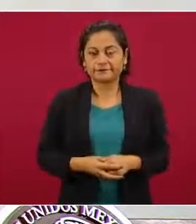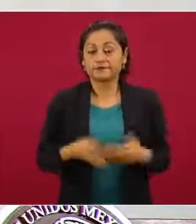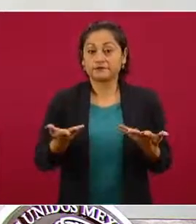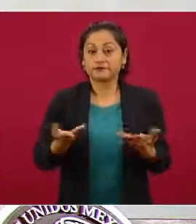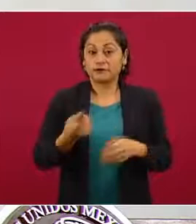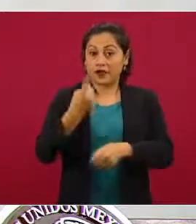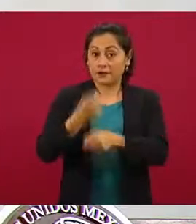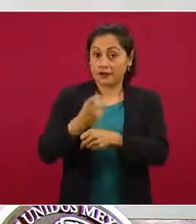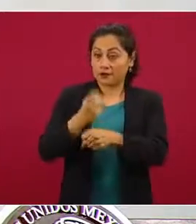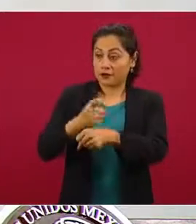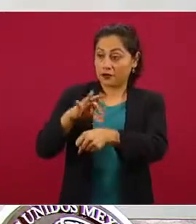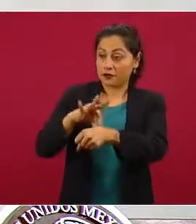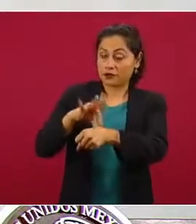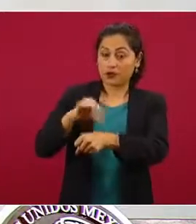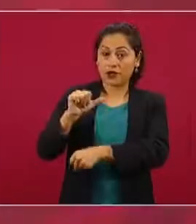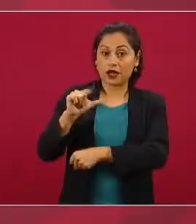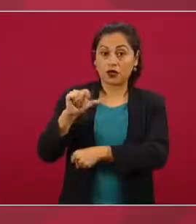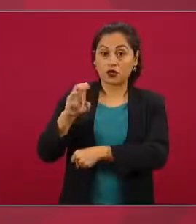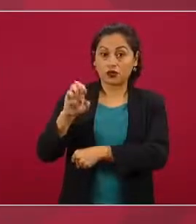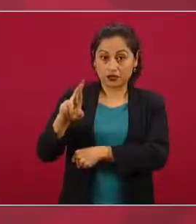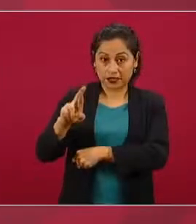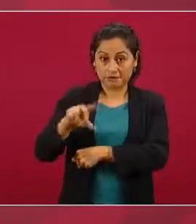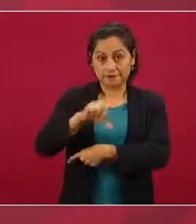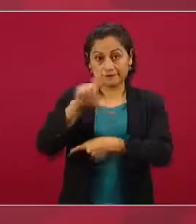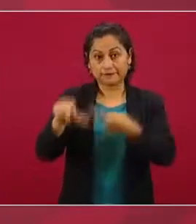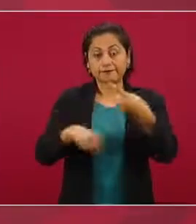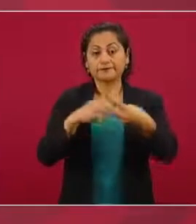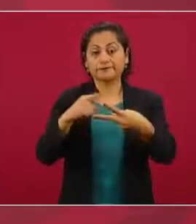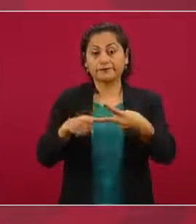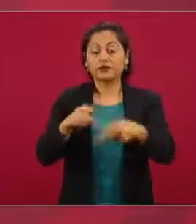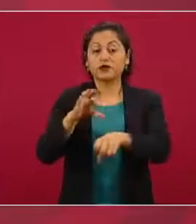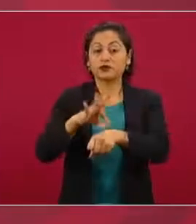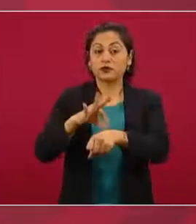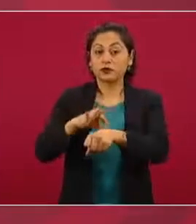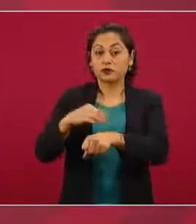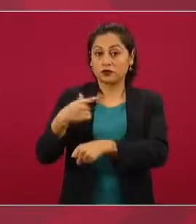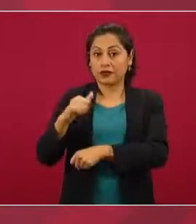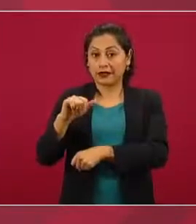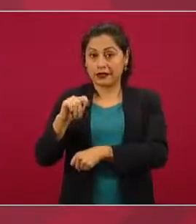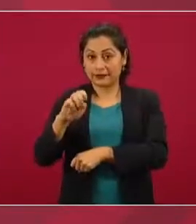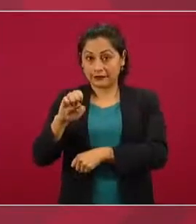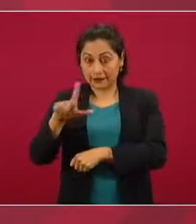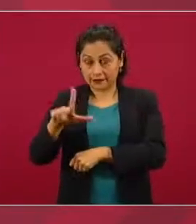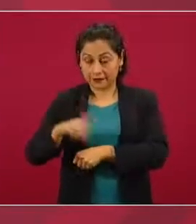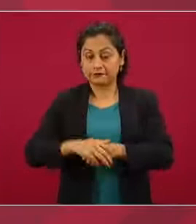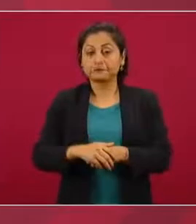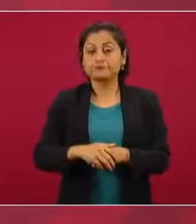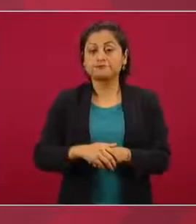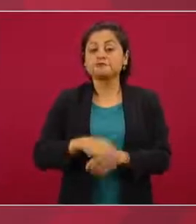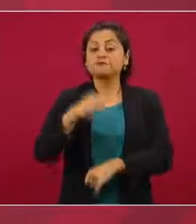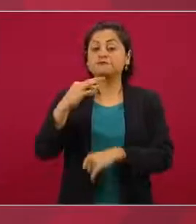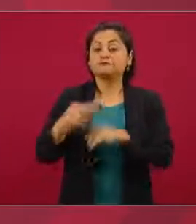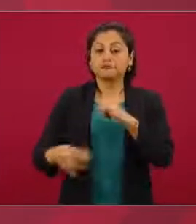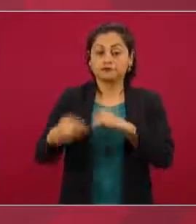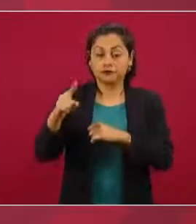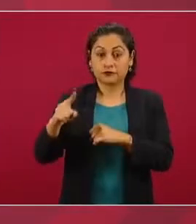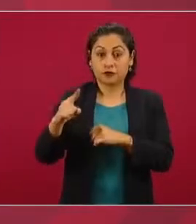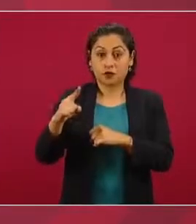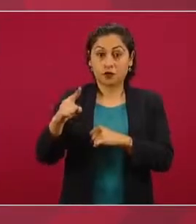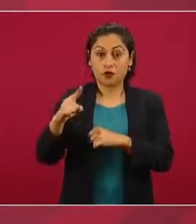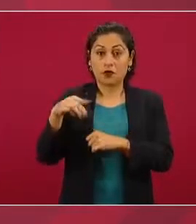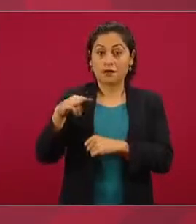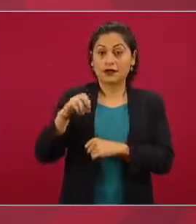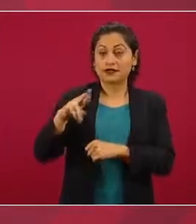empezamos con el doctor Jorge Alcocer, luego el doctor Hugo López-Gatell y Marcelo Ebrard